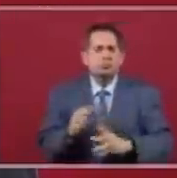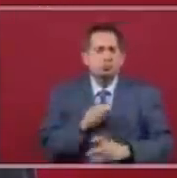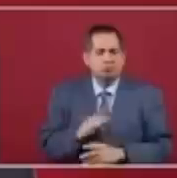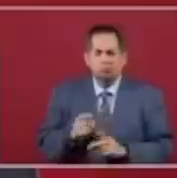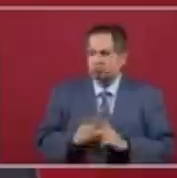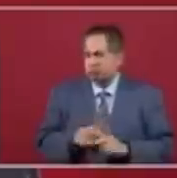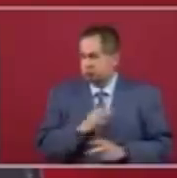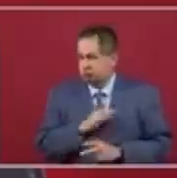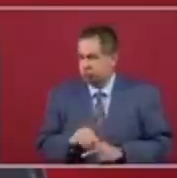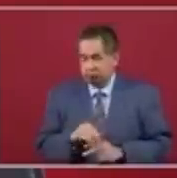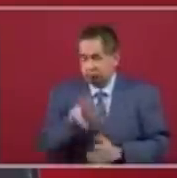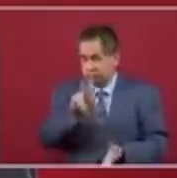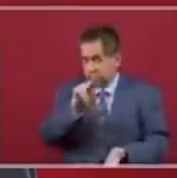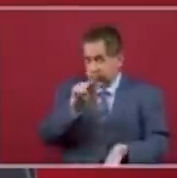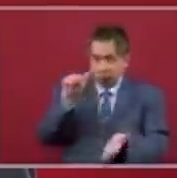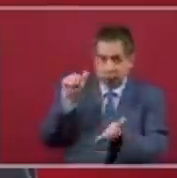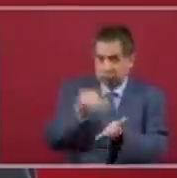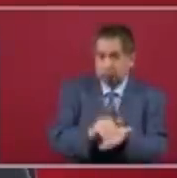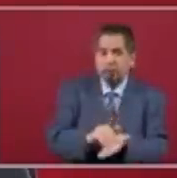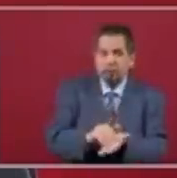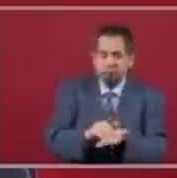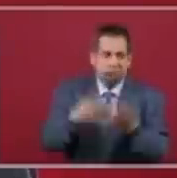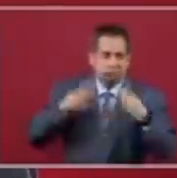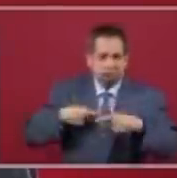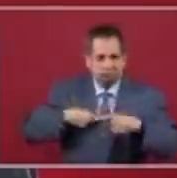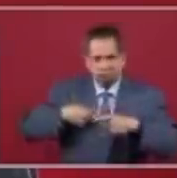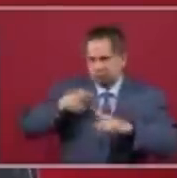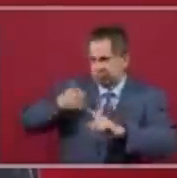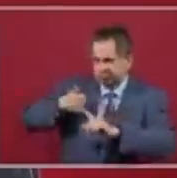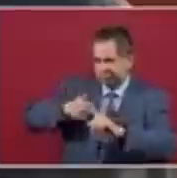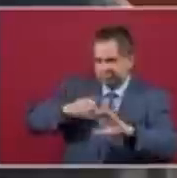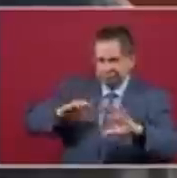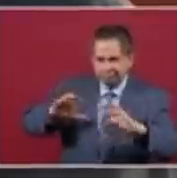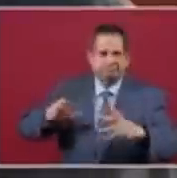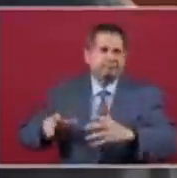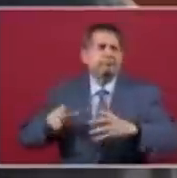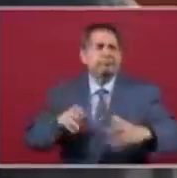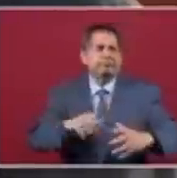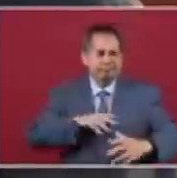para empezar, con 80 mil elementos.